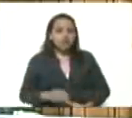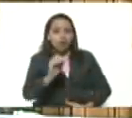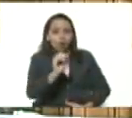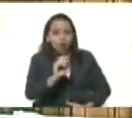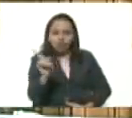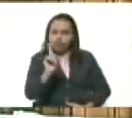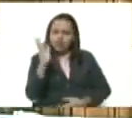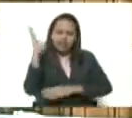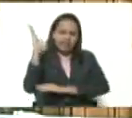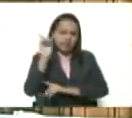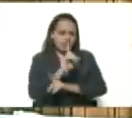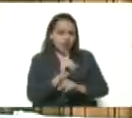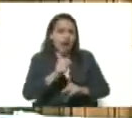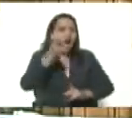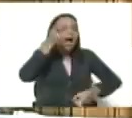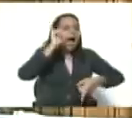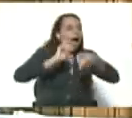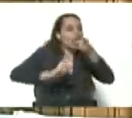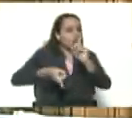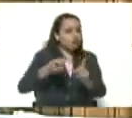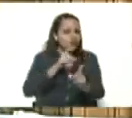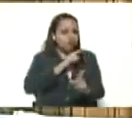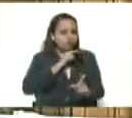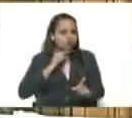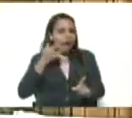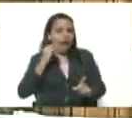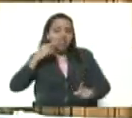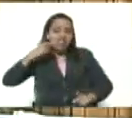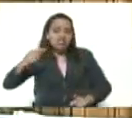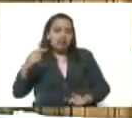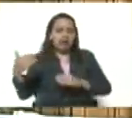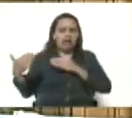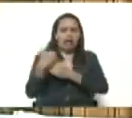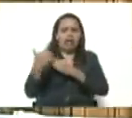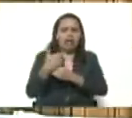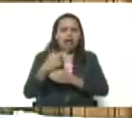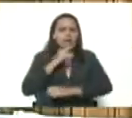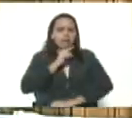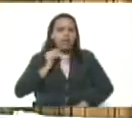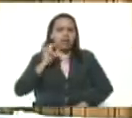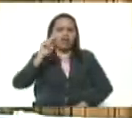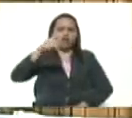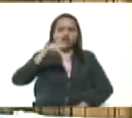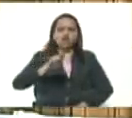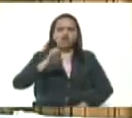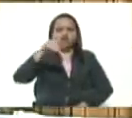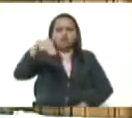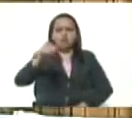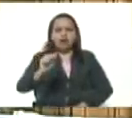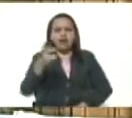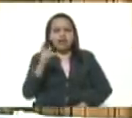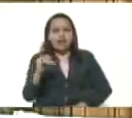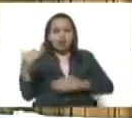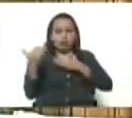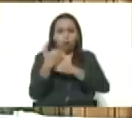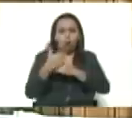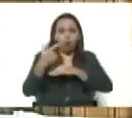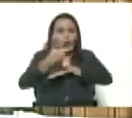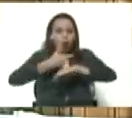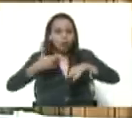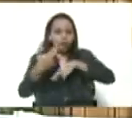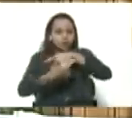dicho, la iglesia no, algunos de los curas que han salido a criticar al padre Numa y que han salido a criticar al gobierno